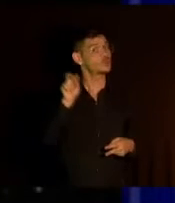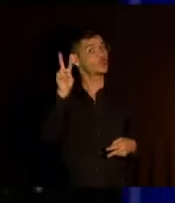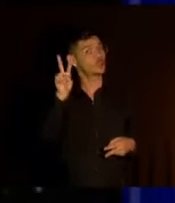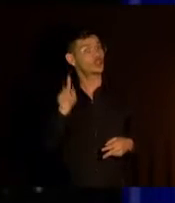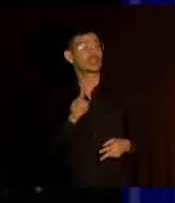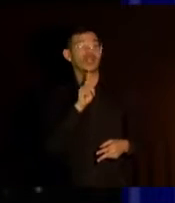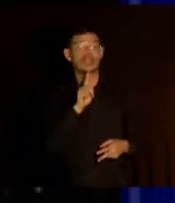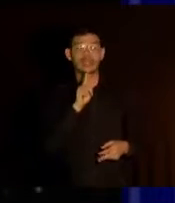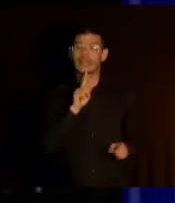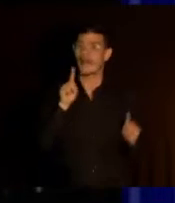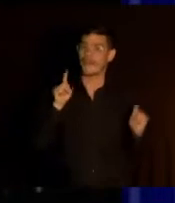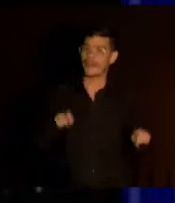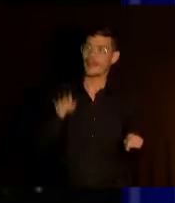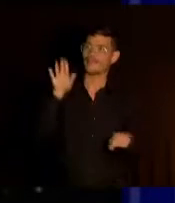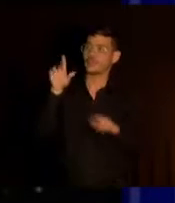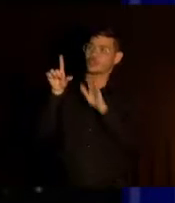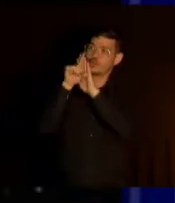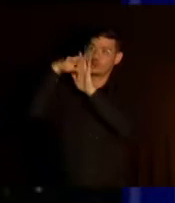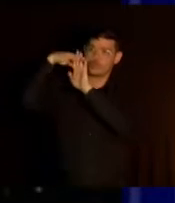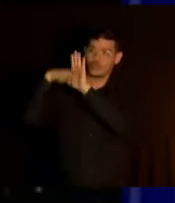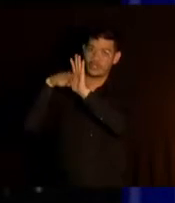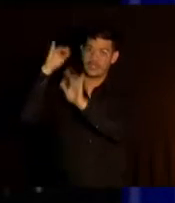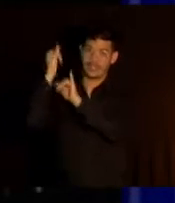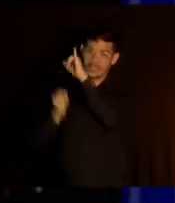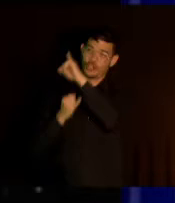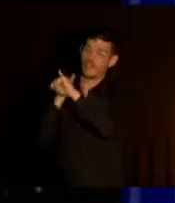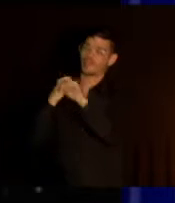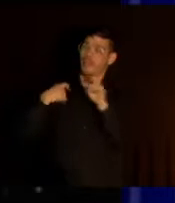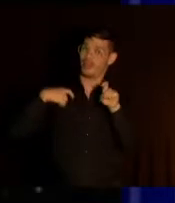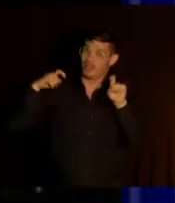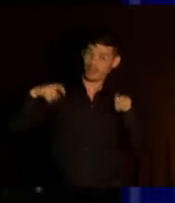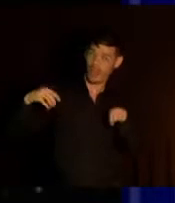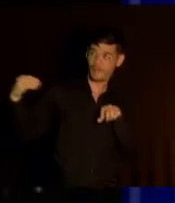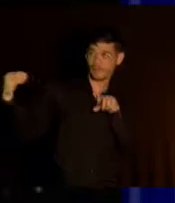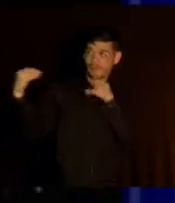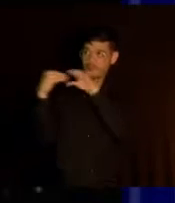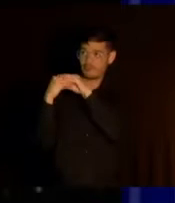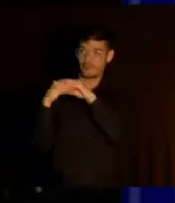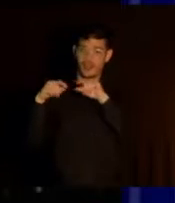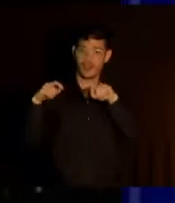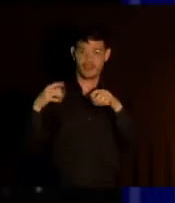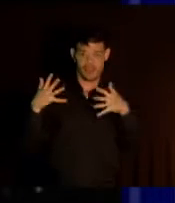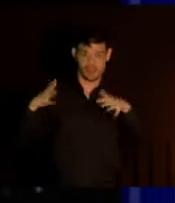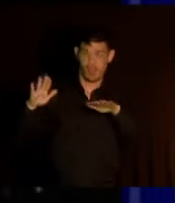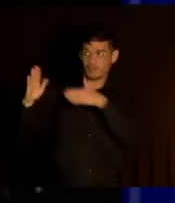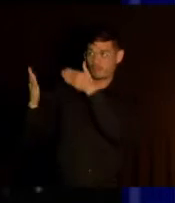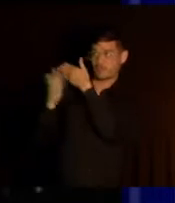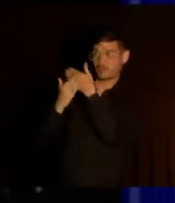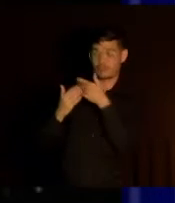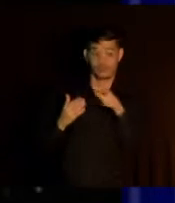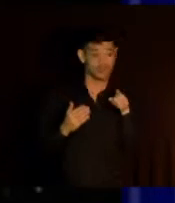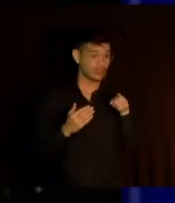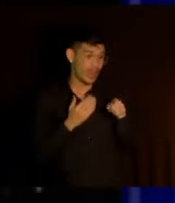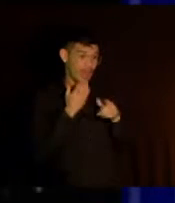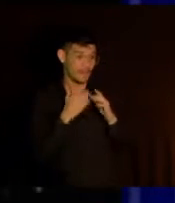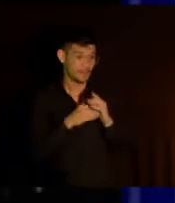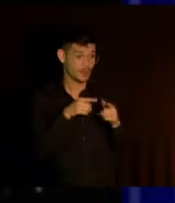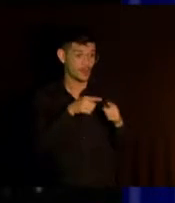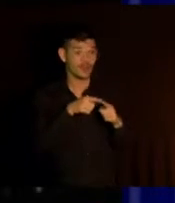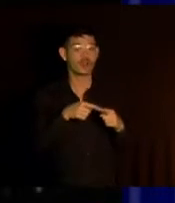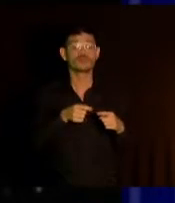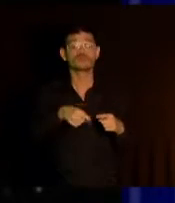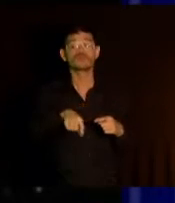acogernos a esa legislación, y que ya nos notificaron que si nosotros no nos acogemos de aquí a antes de Tokio